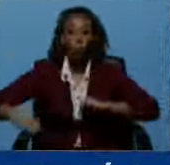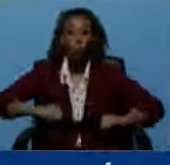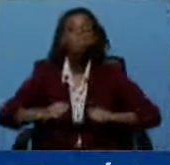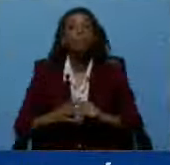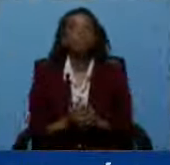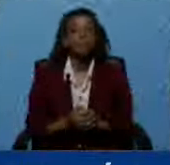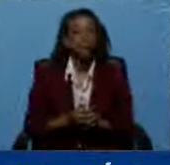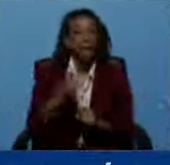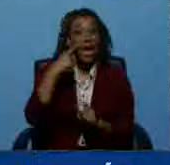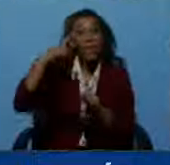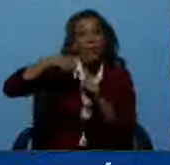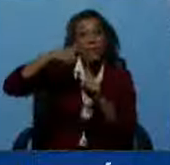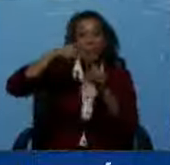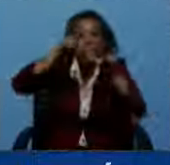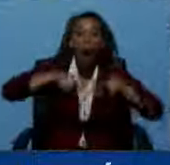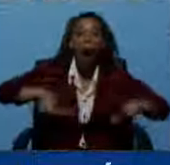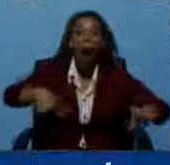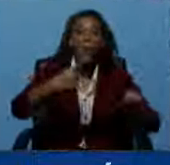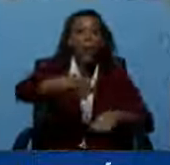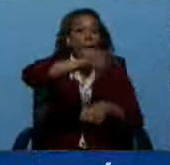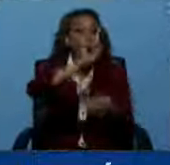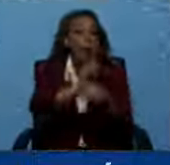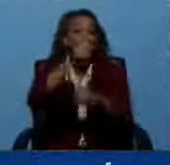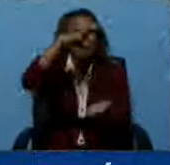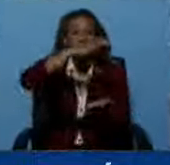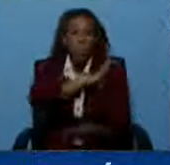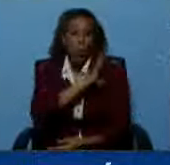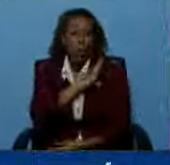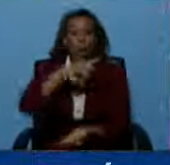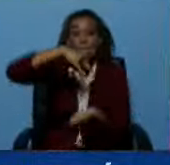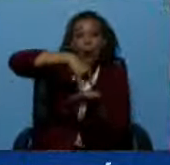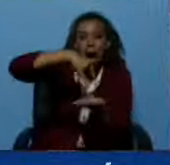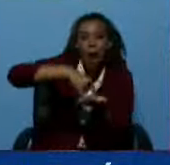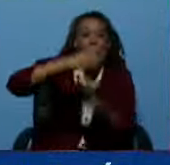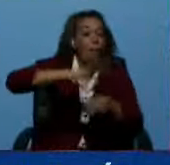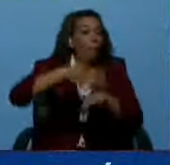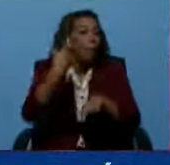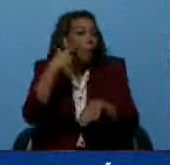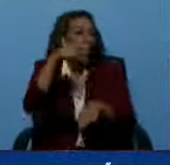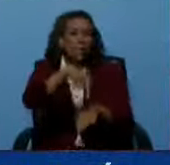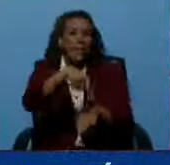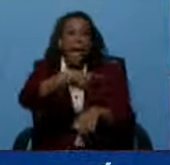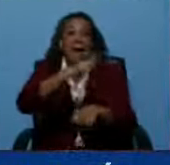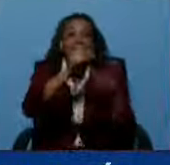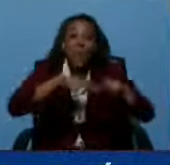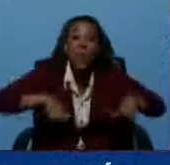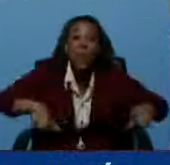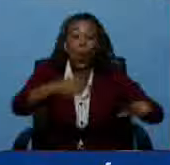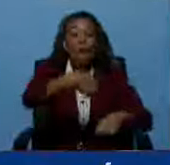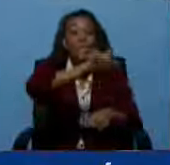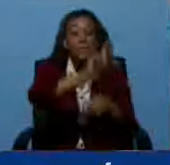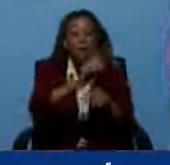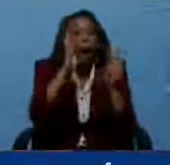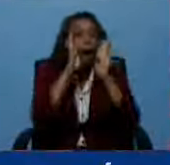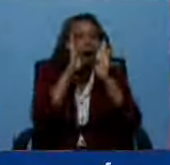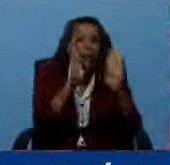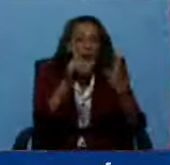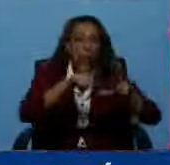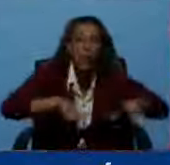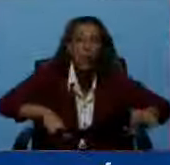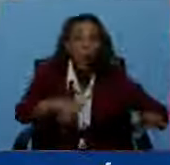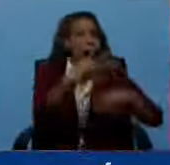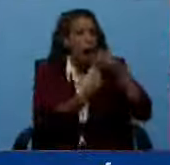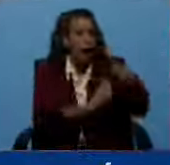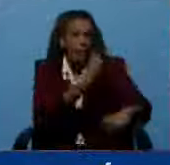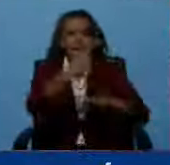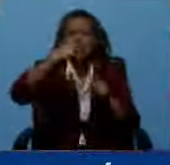que es un área pionera del Estado, porque es uno de los principales lugares para hacer